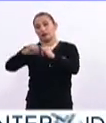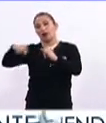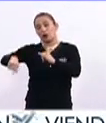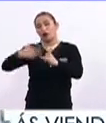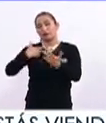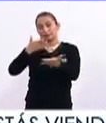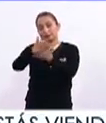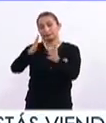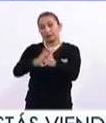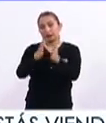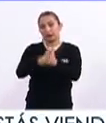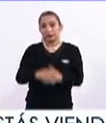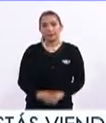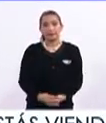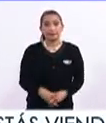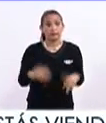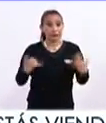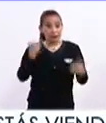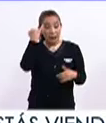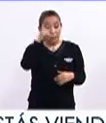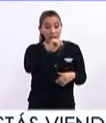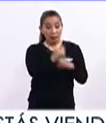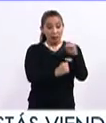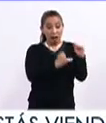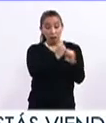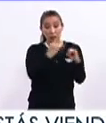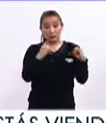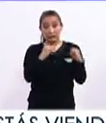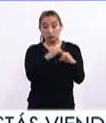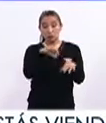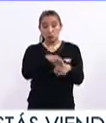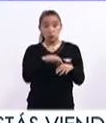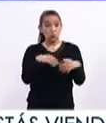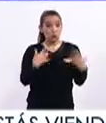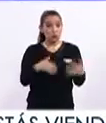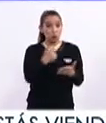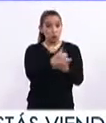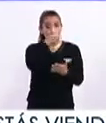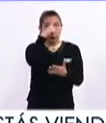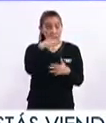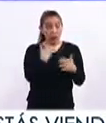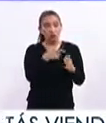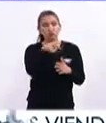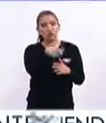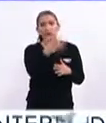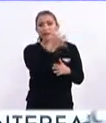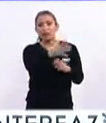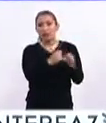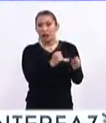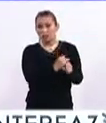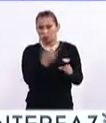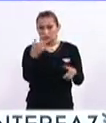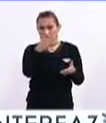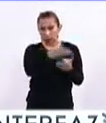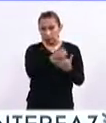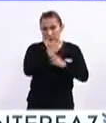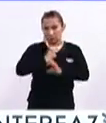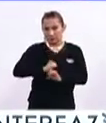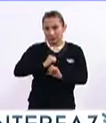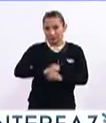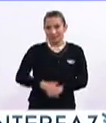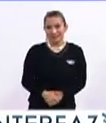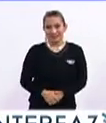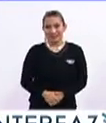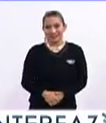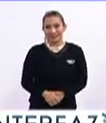través de la participación ciudadana. Pues mira, ¿quién iba a pensar? 20 años ya del Instituto Electoral de la Ciudad de México, tú tenías 10 años más o menos, ¿no? En ese entonces. Ya era